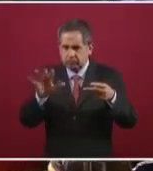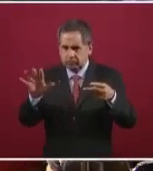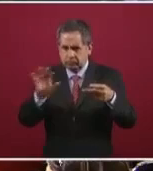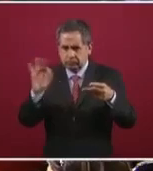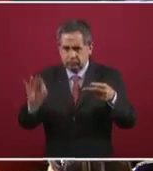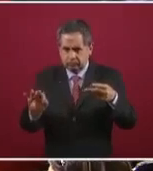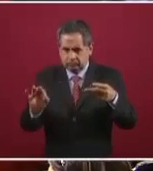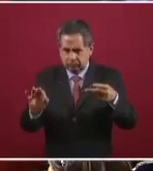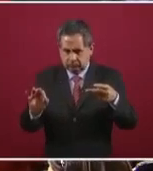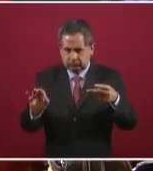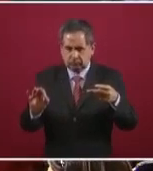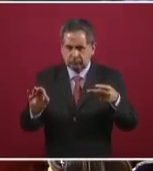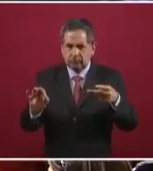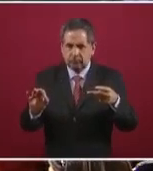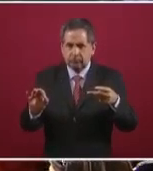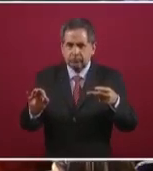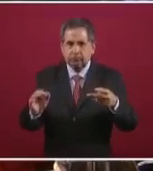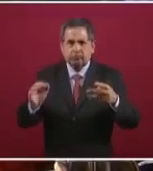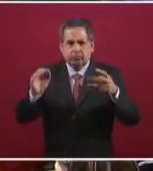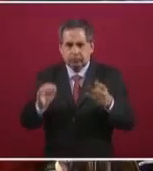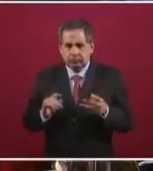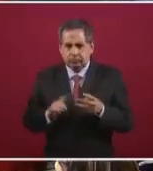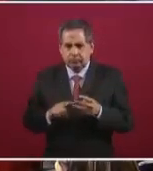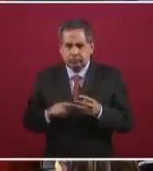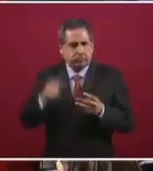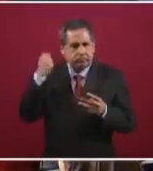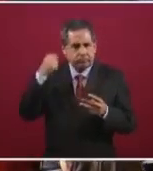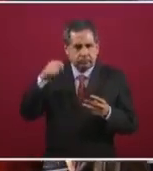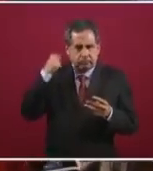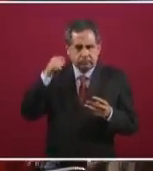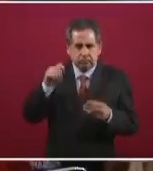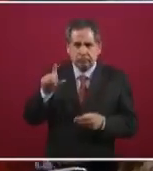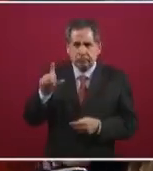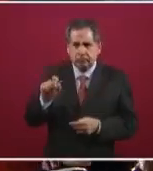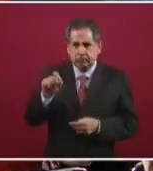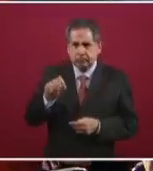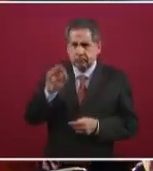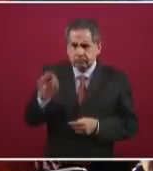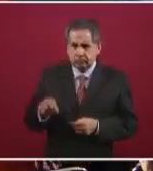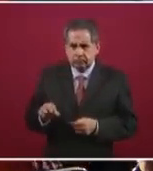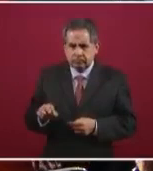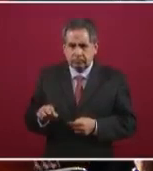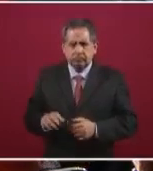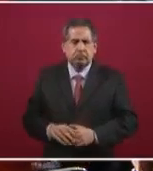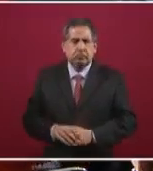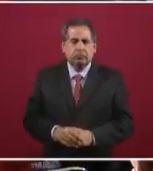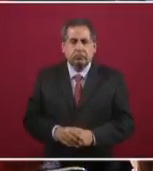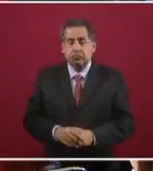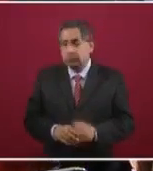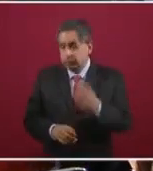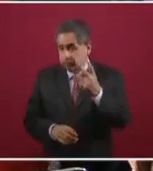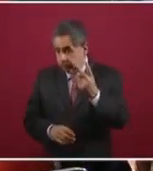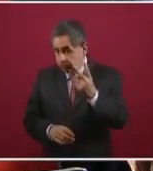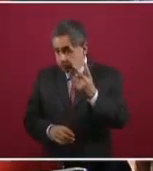9.55% arriba. Y el tercero es Tabasco, que tiene 20. Tres